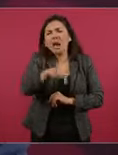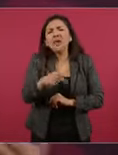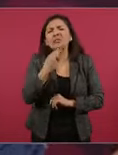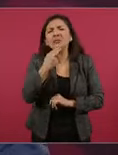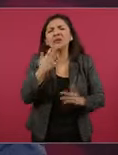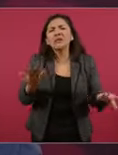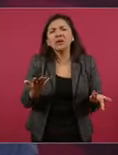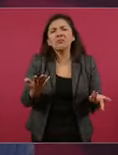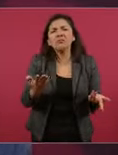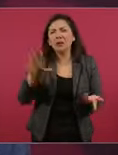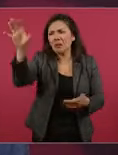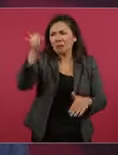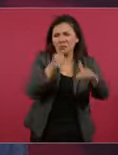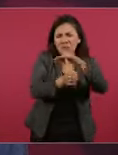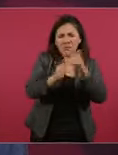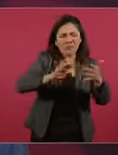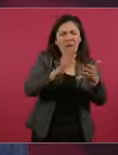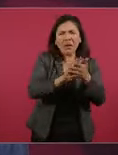todo eso?